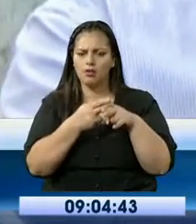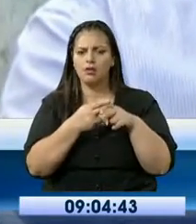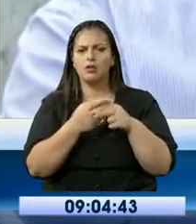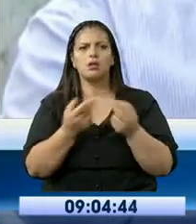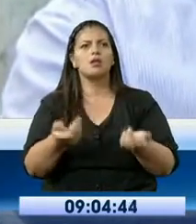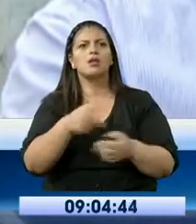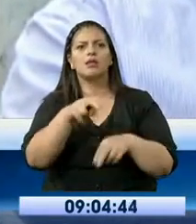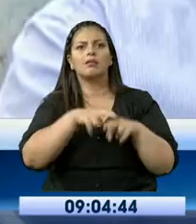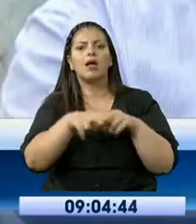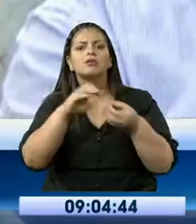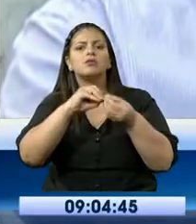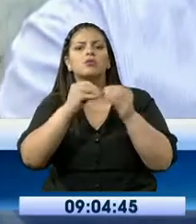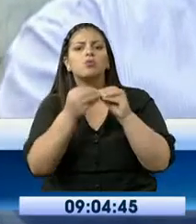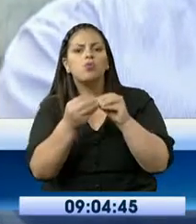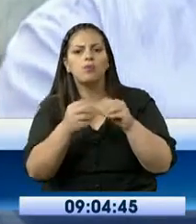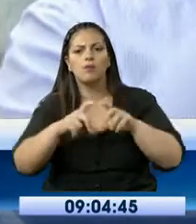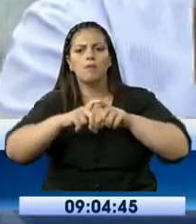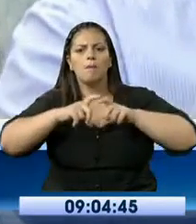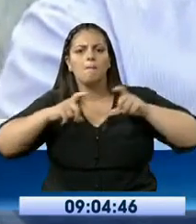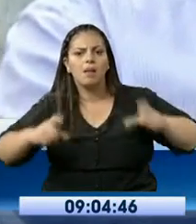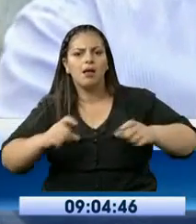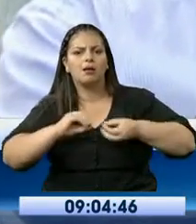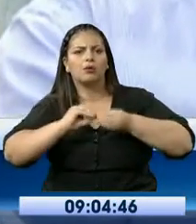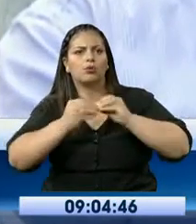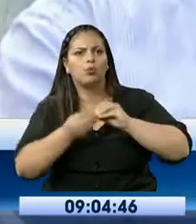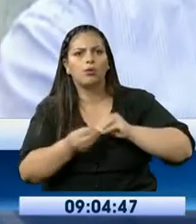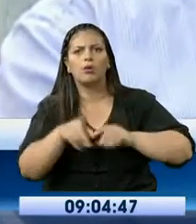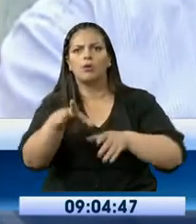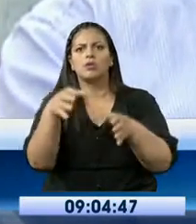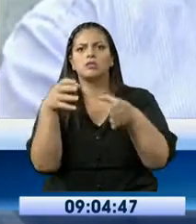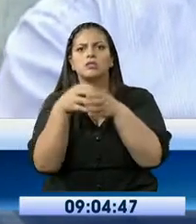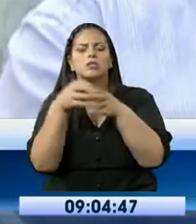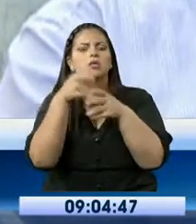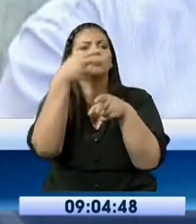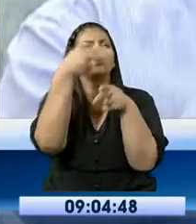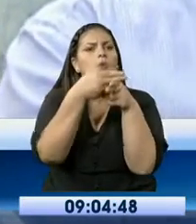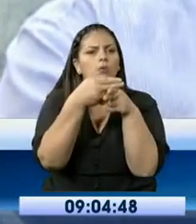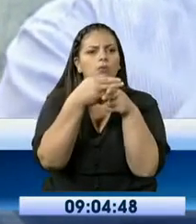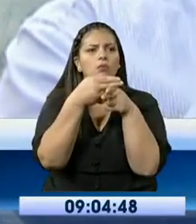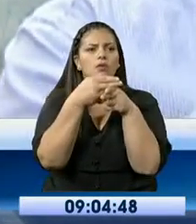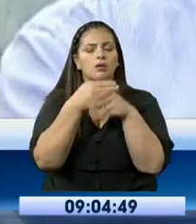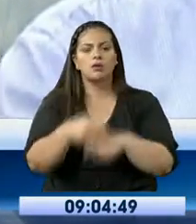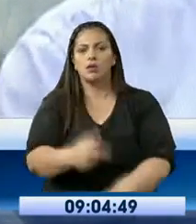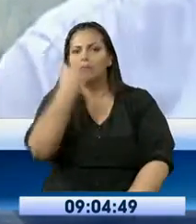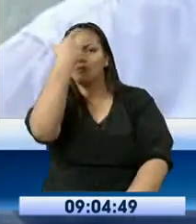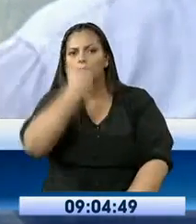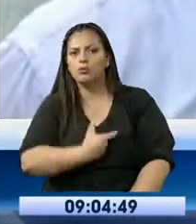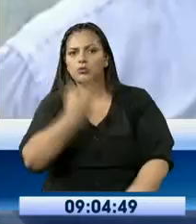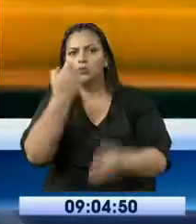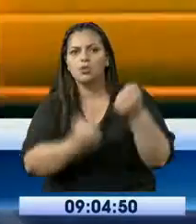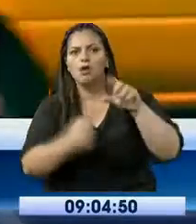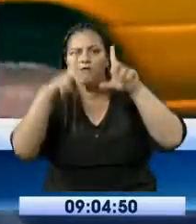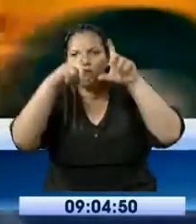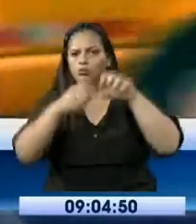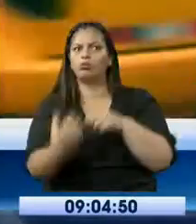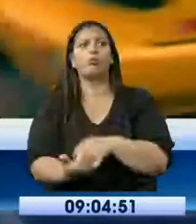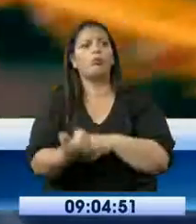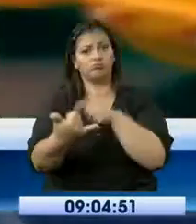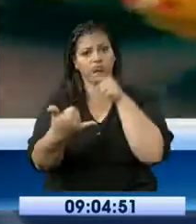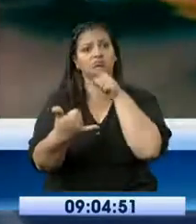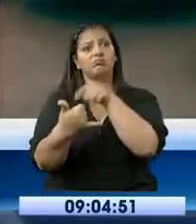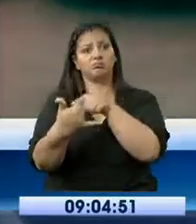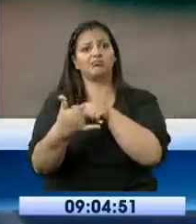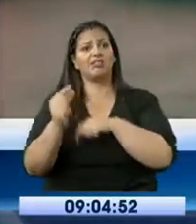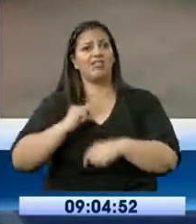de unidad, qué placa, de qué cooperativa y además de eso, la foto del conductor. Recomendaciones